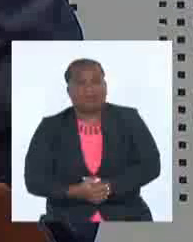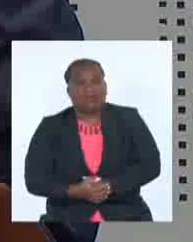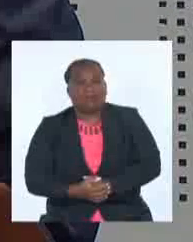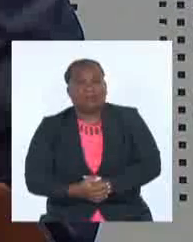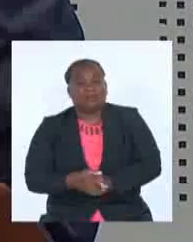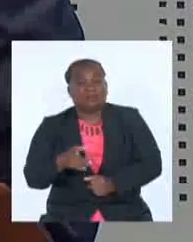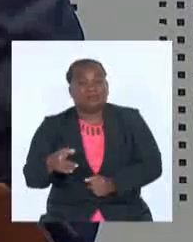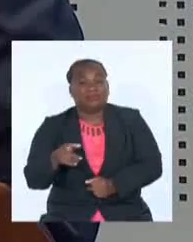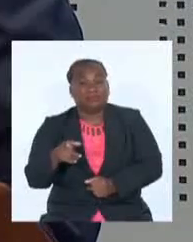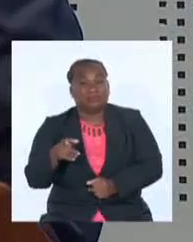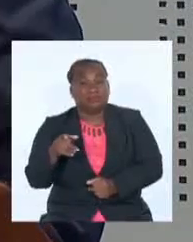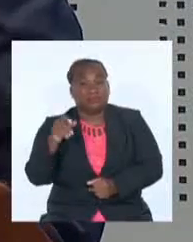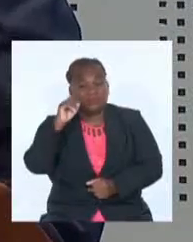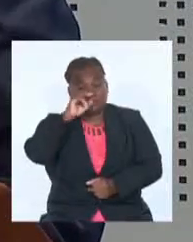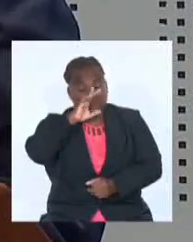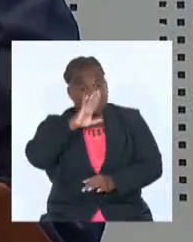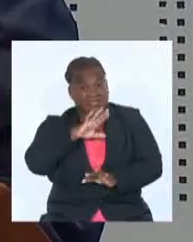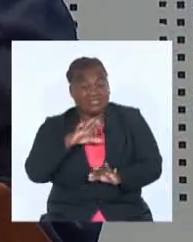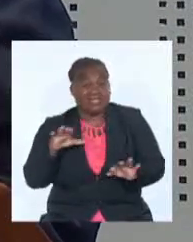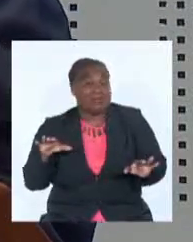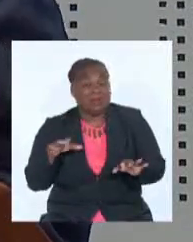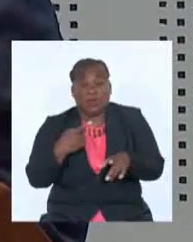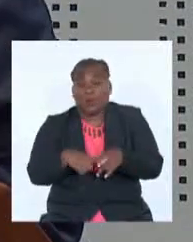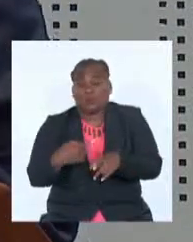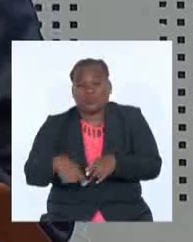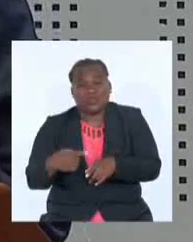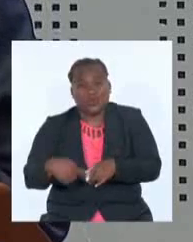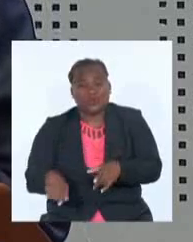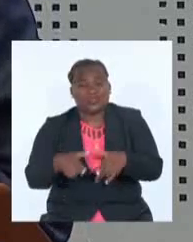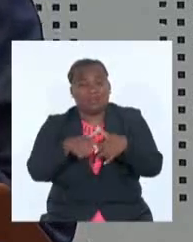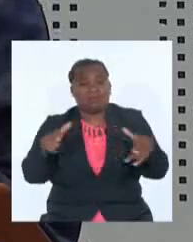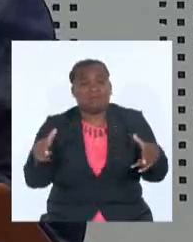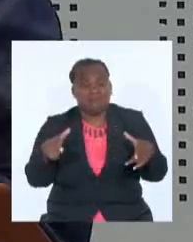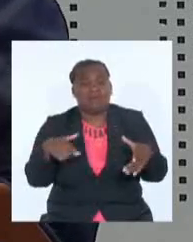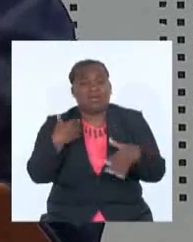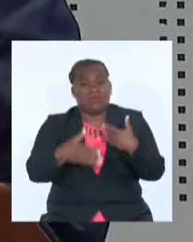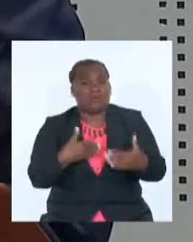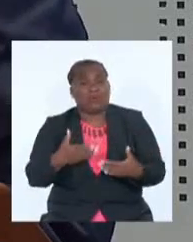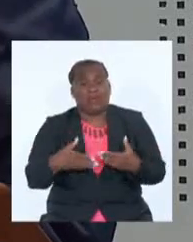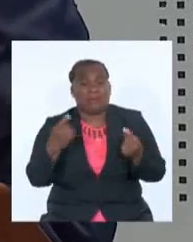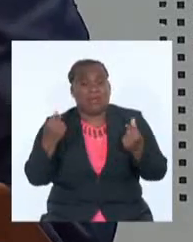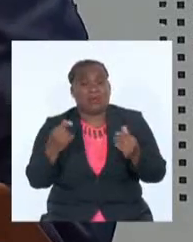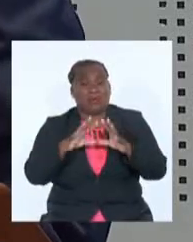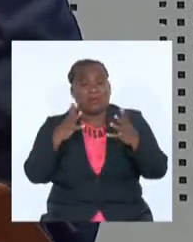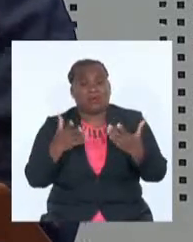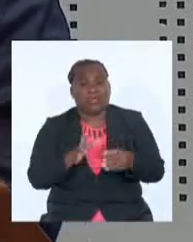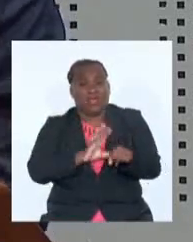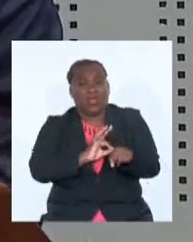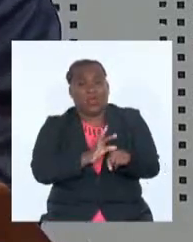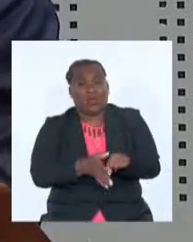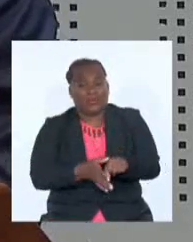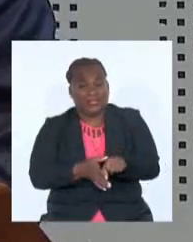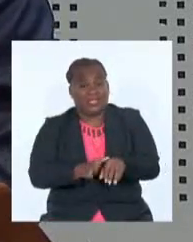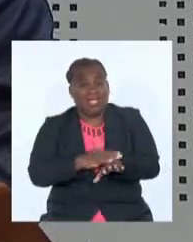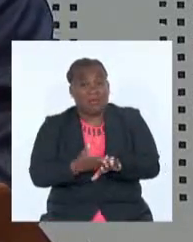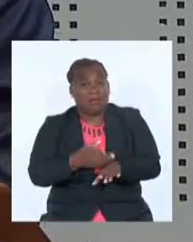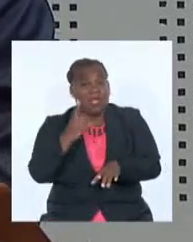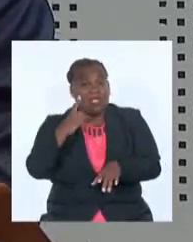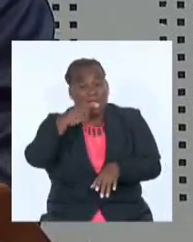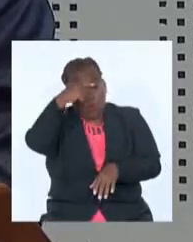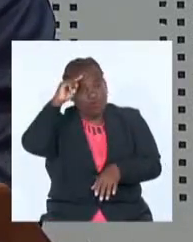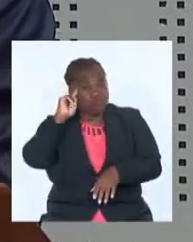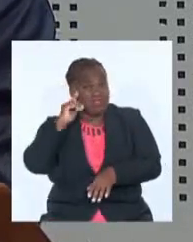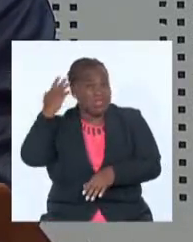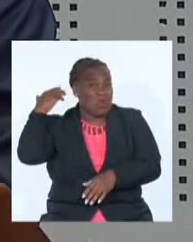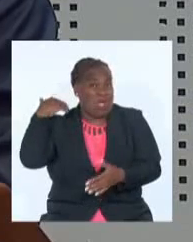con todo para el mundo y es la mayor crisis económica mundial hace más de un siglo y